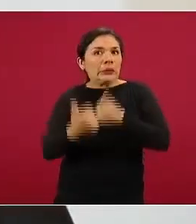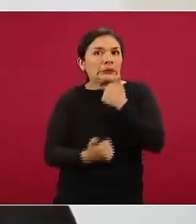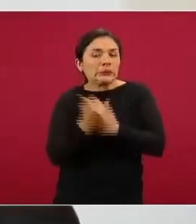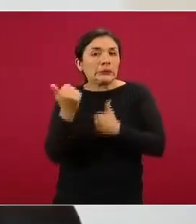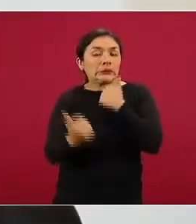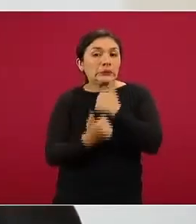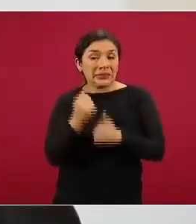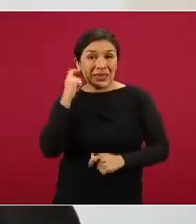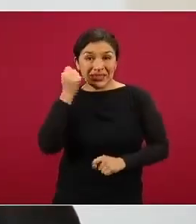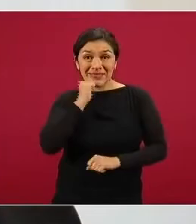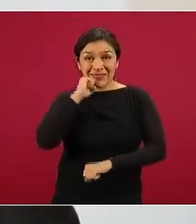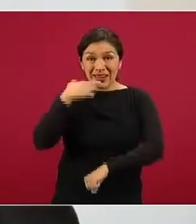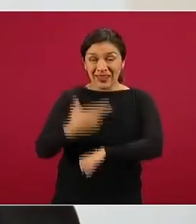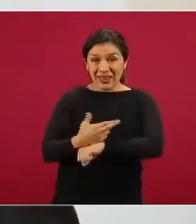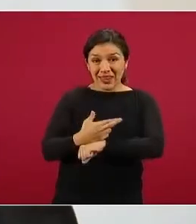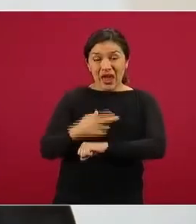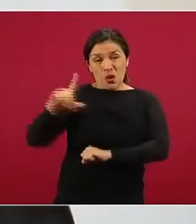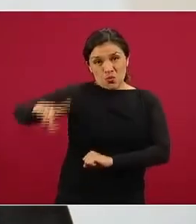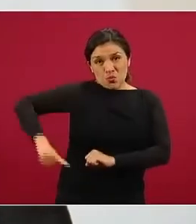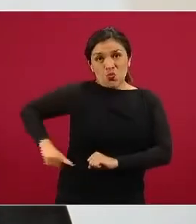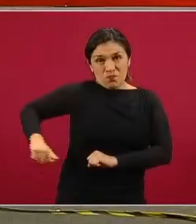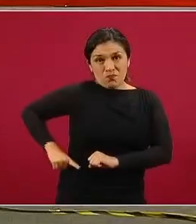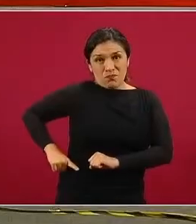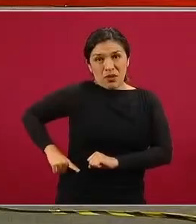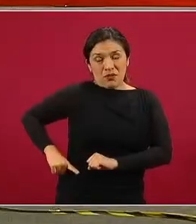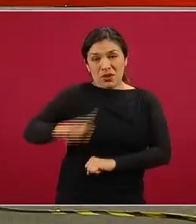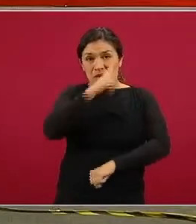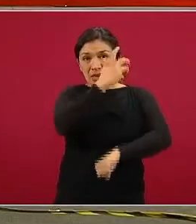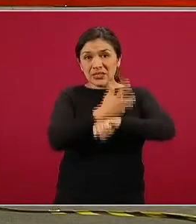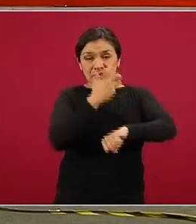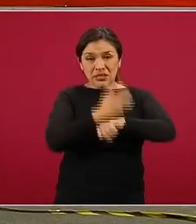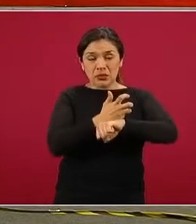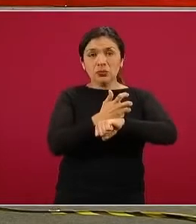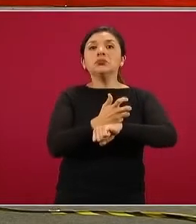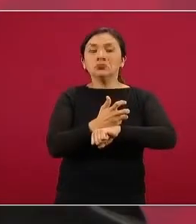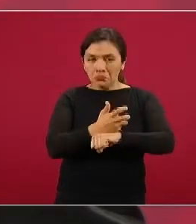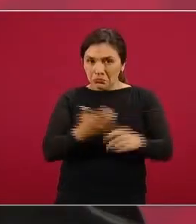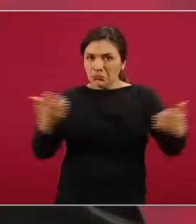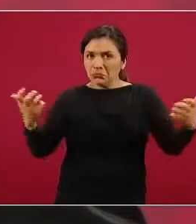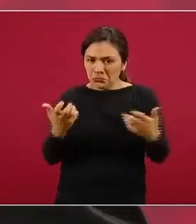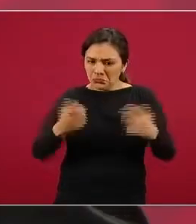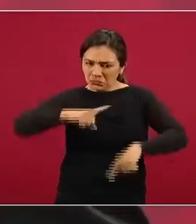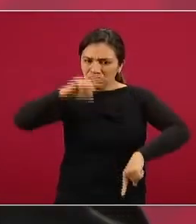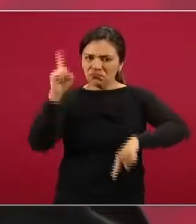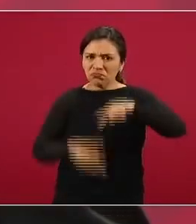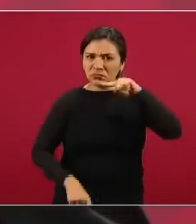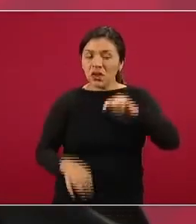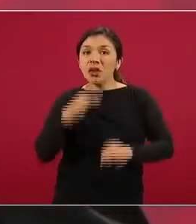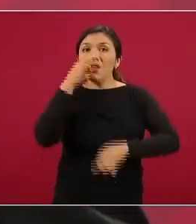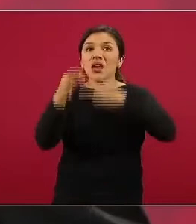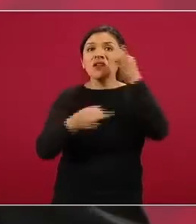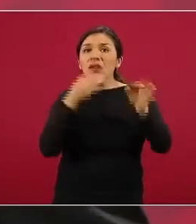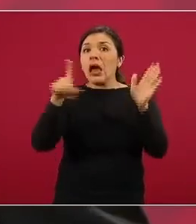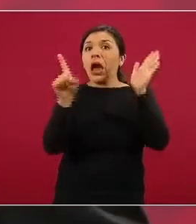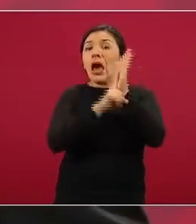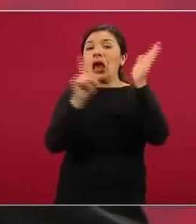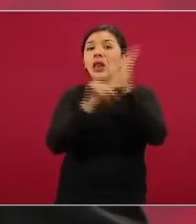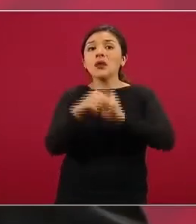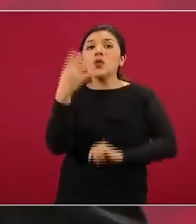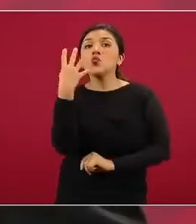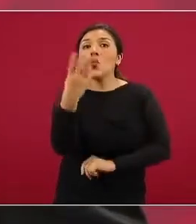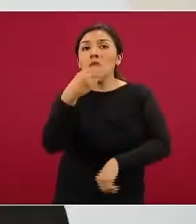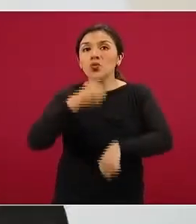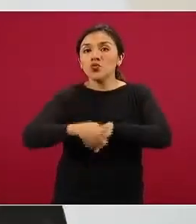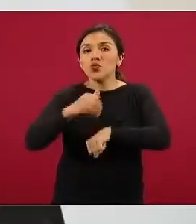la Secretaría de Estado de Estados Unidos lograra quitar la alerta 4 en